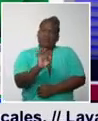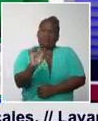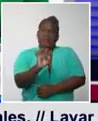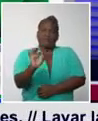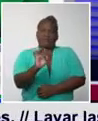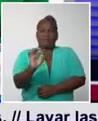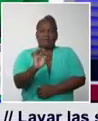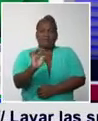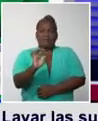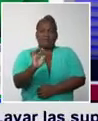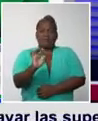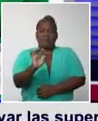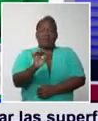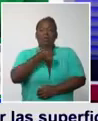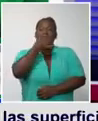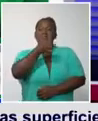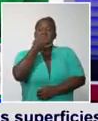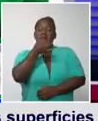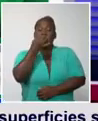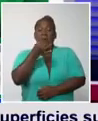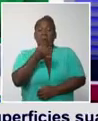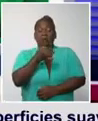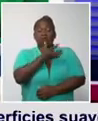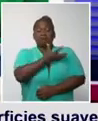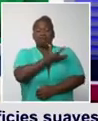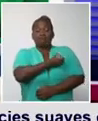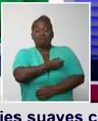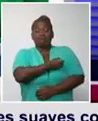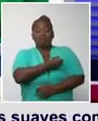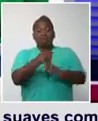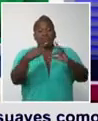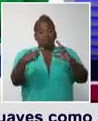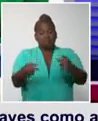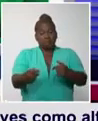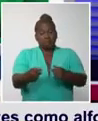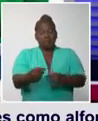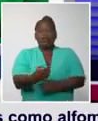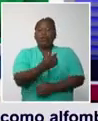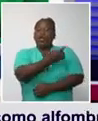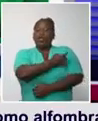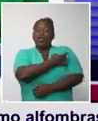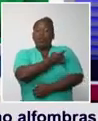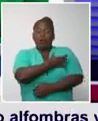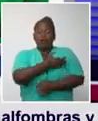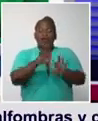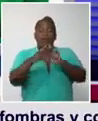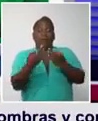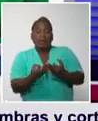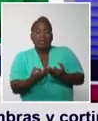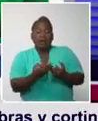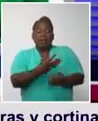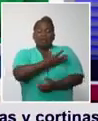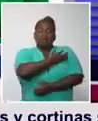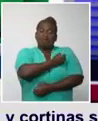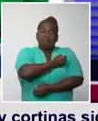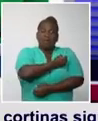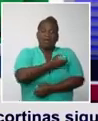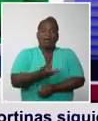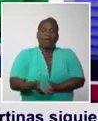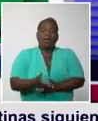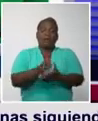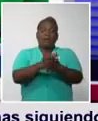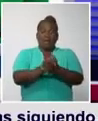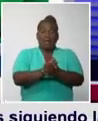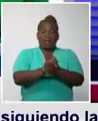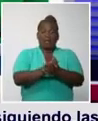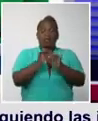porque lamentablemente, y reiterando nuestras condolencias a familiares y amistades, vamos a informar el fallecimiento de